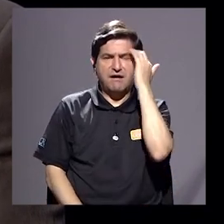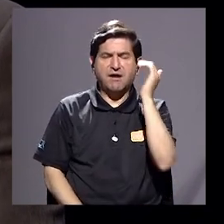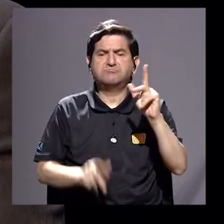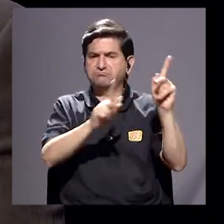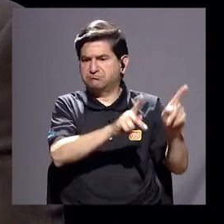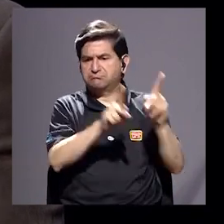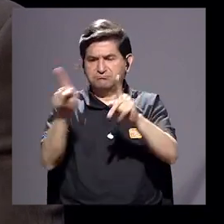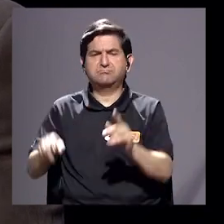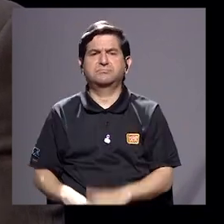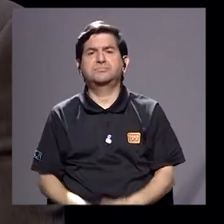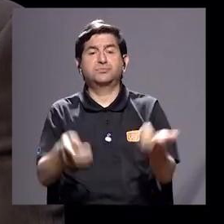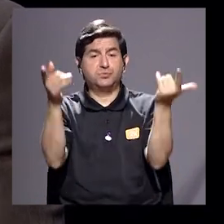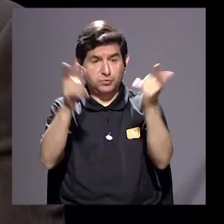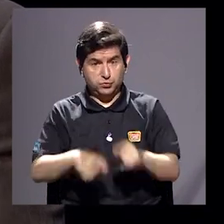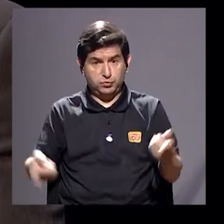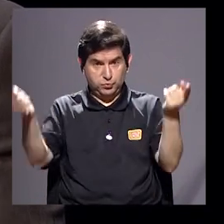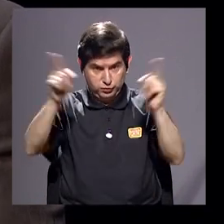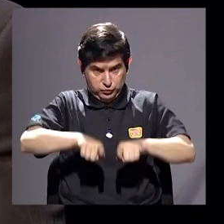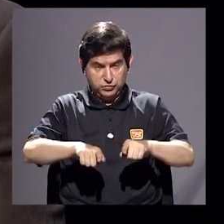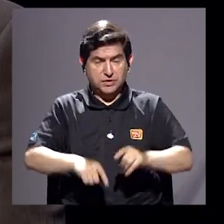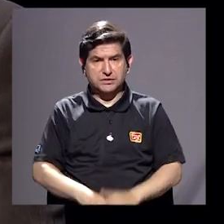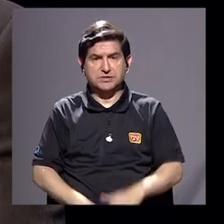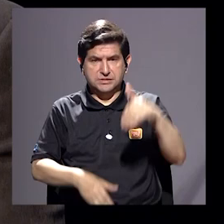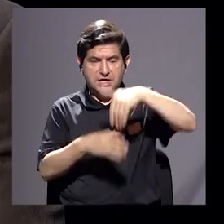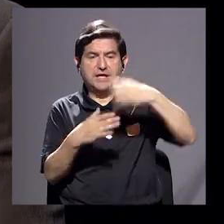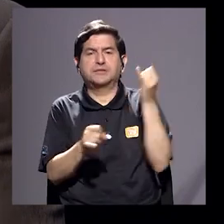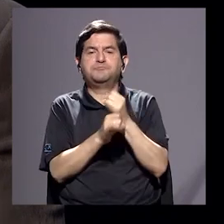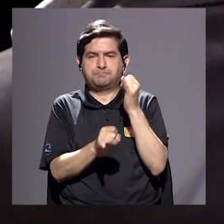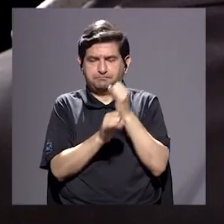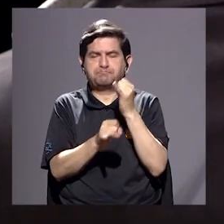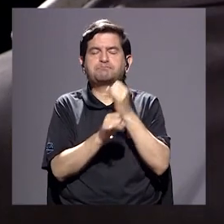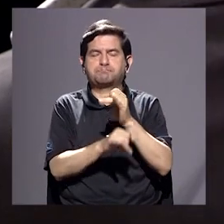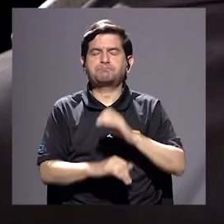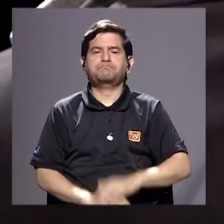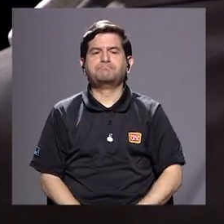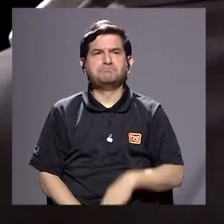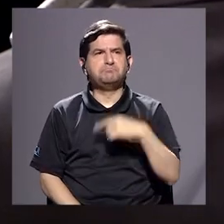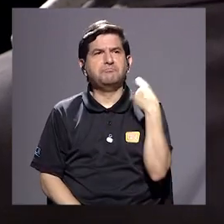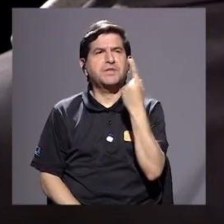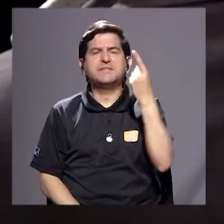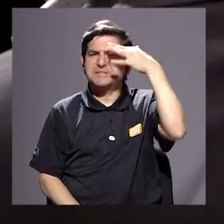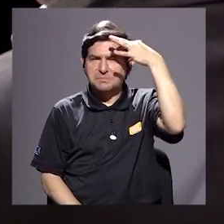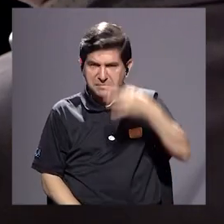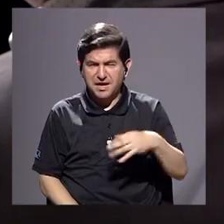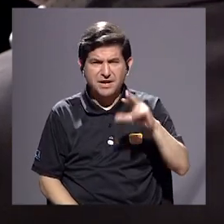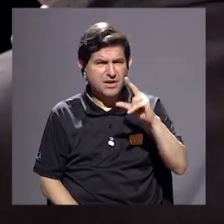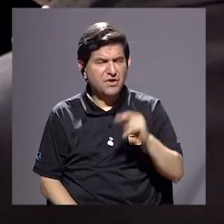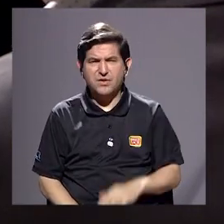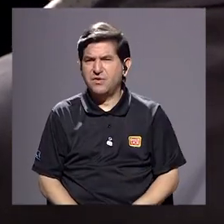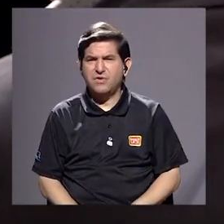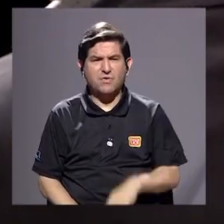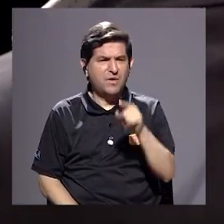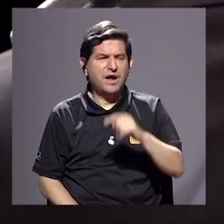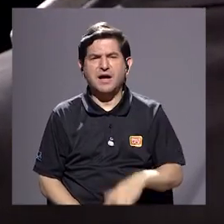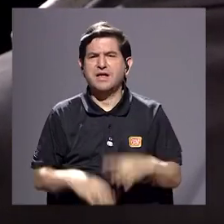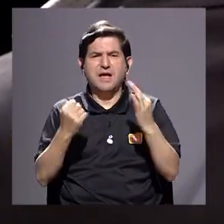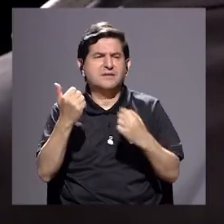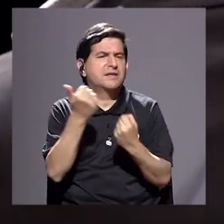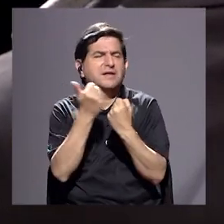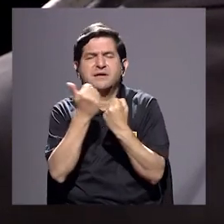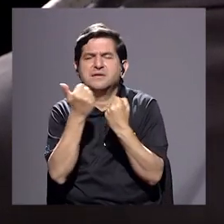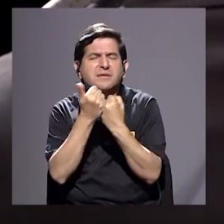ciudadanía lo que está pasando en la en la institución entonces siempre hemos apostado no al levantar imágenes de nadie